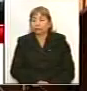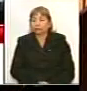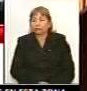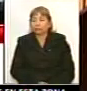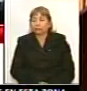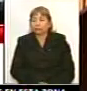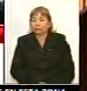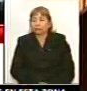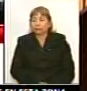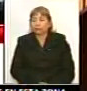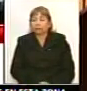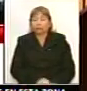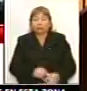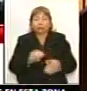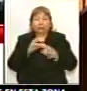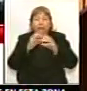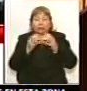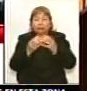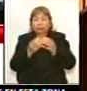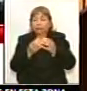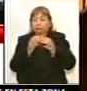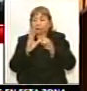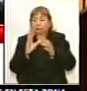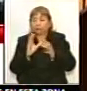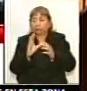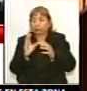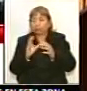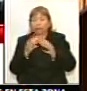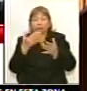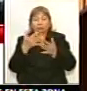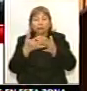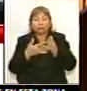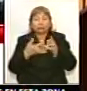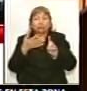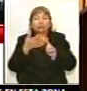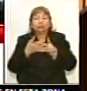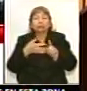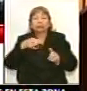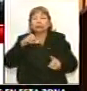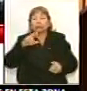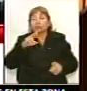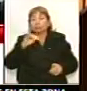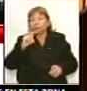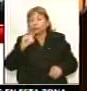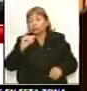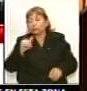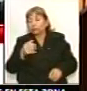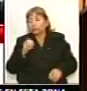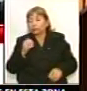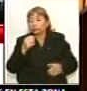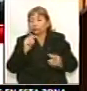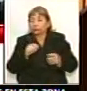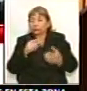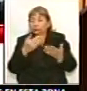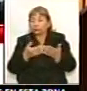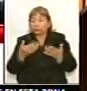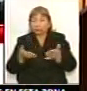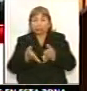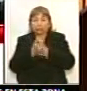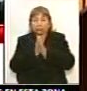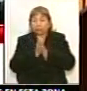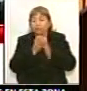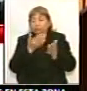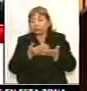que es ámbito de su competencia. Ahora, hay que ver la parte del peritaje, si a ellos se les pide o no se les pide